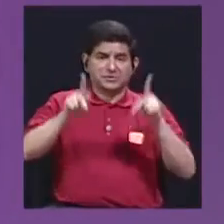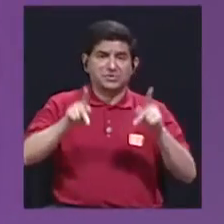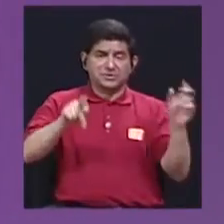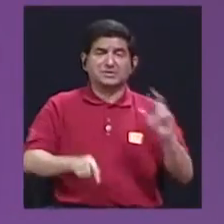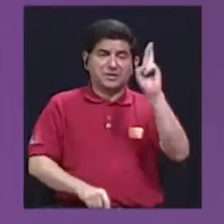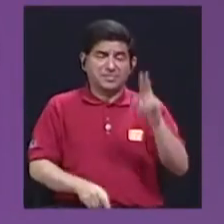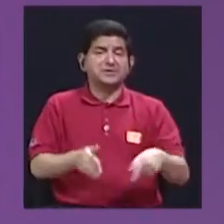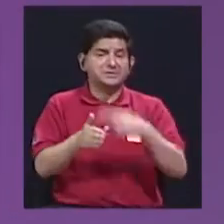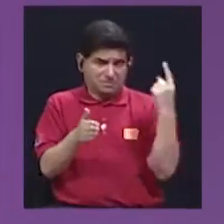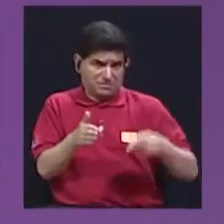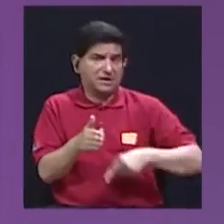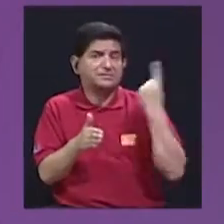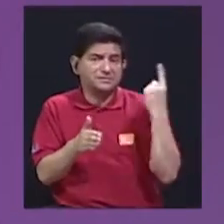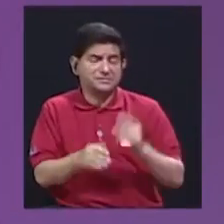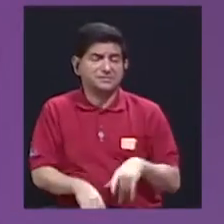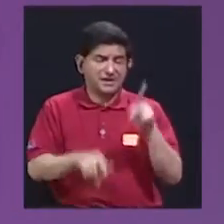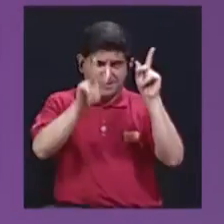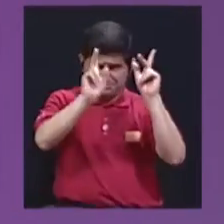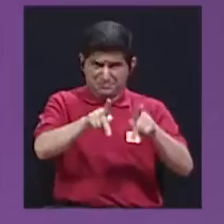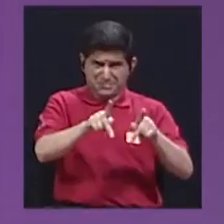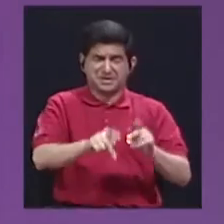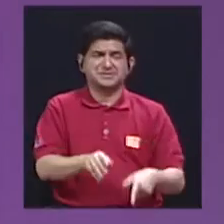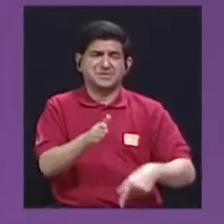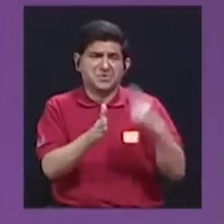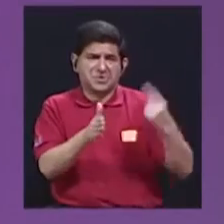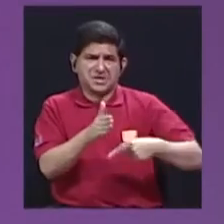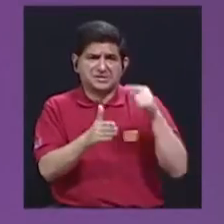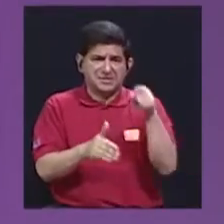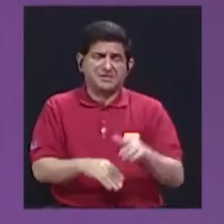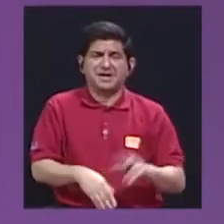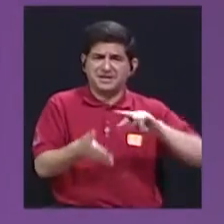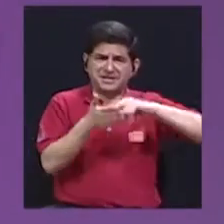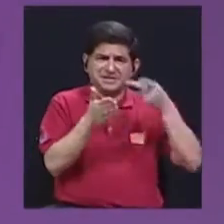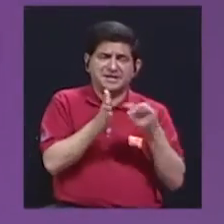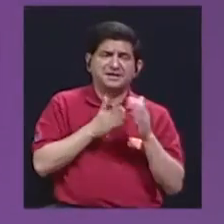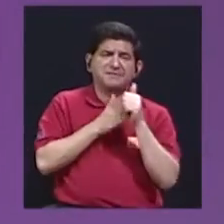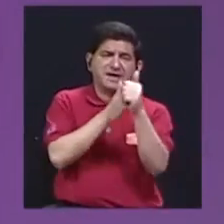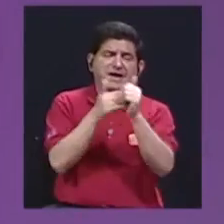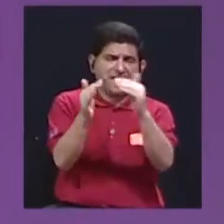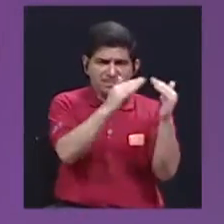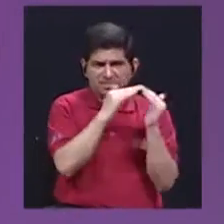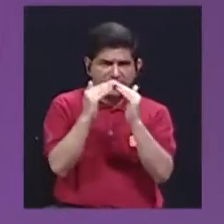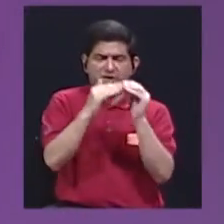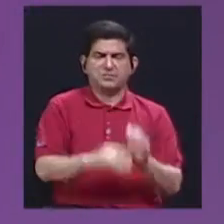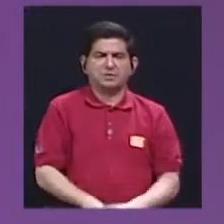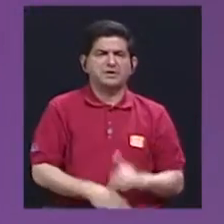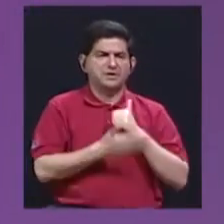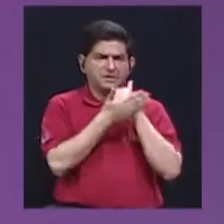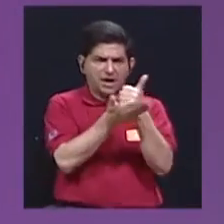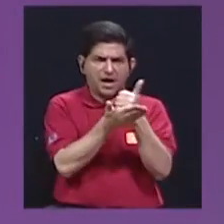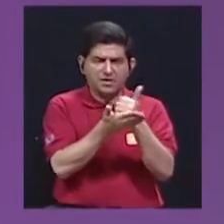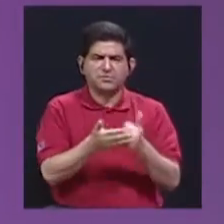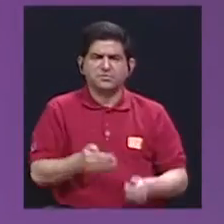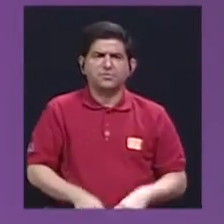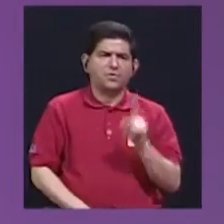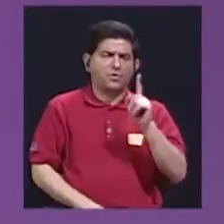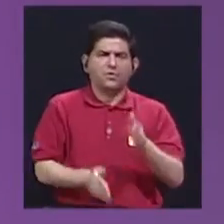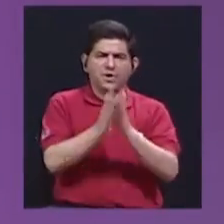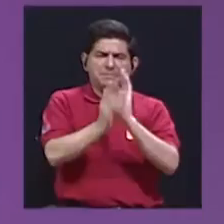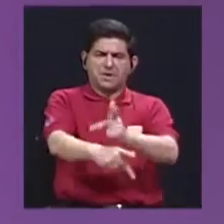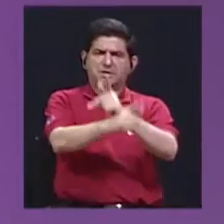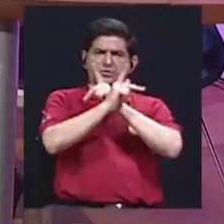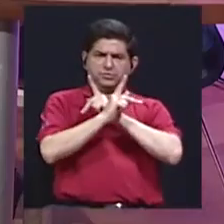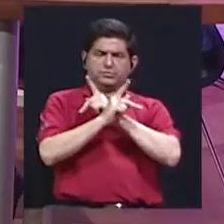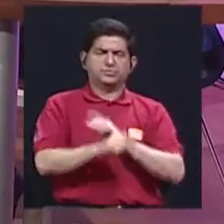bueno entonces esos pacientes muchas veces ella se convierte hoy día en una comunidad porque se ayudó con un recurso amparo se logró